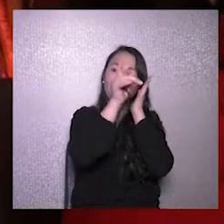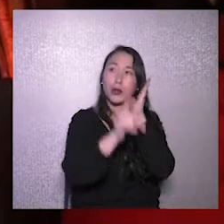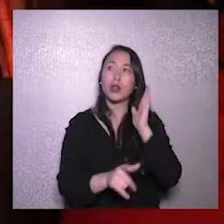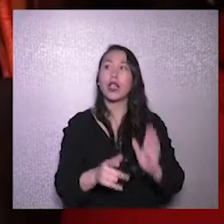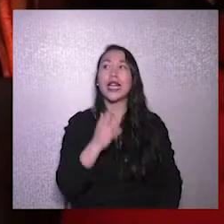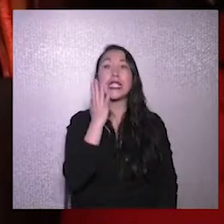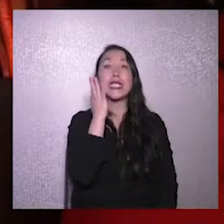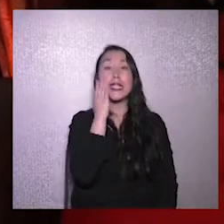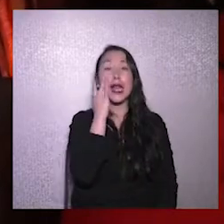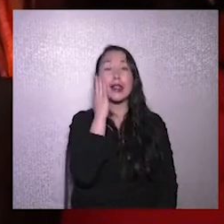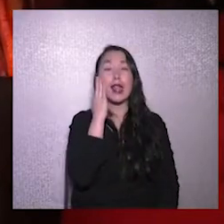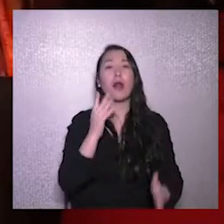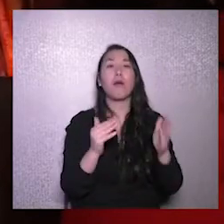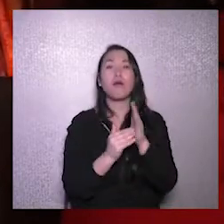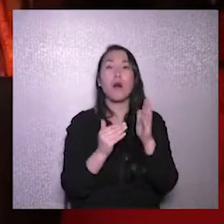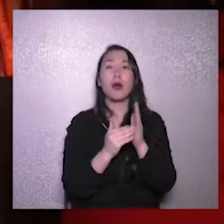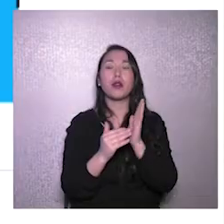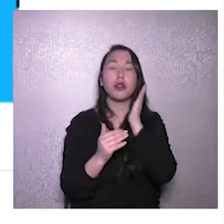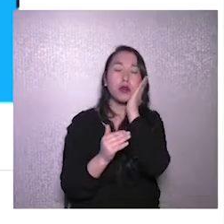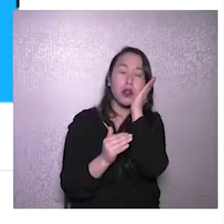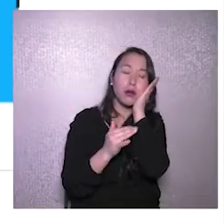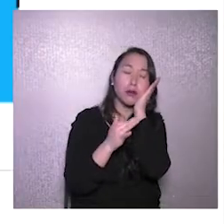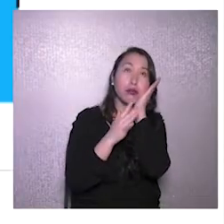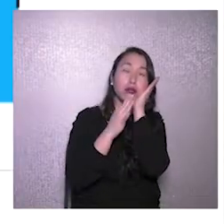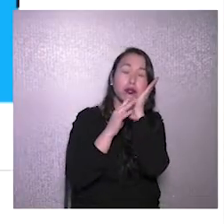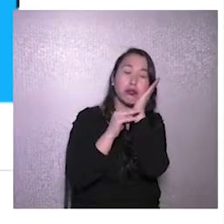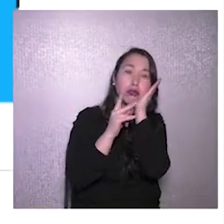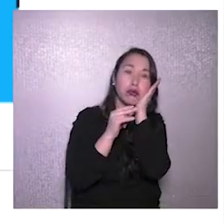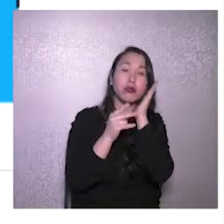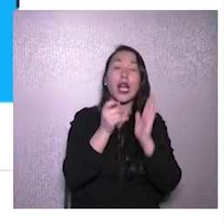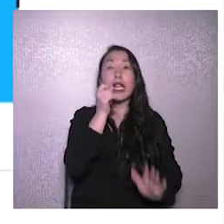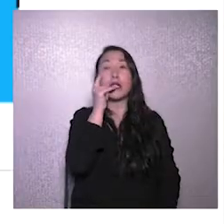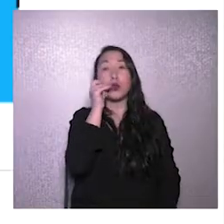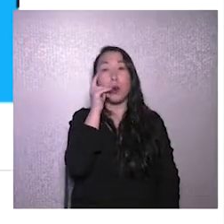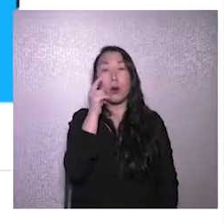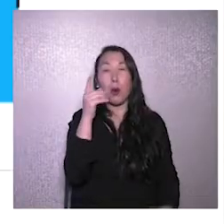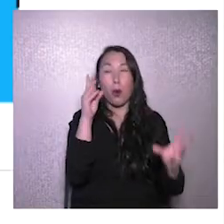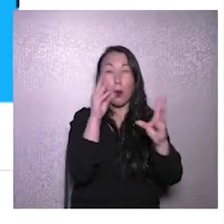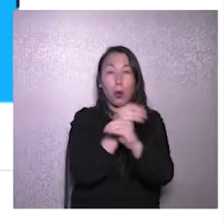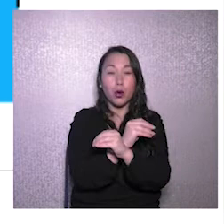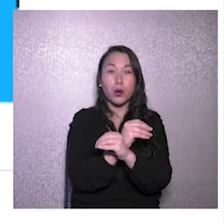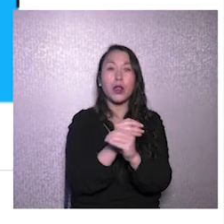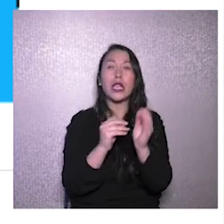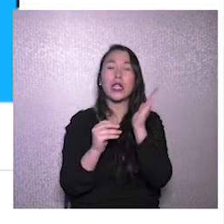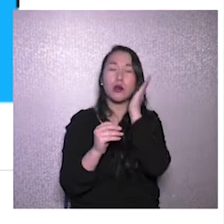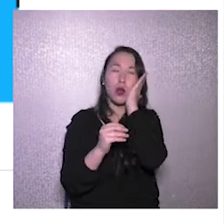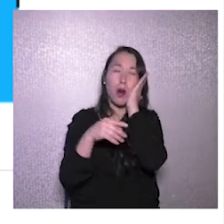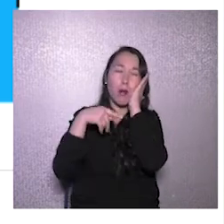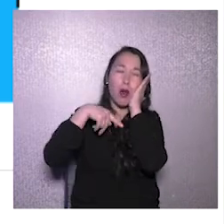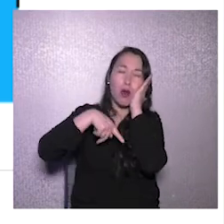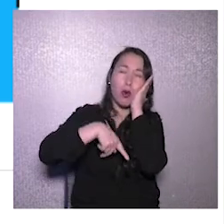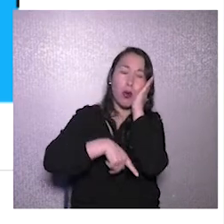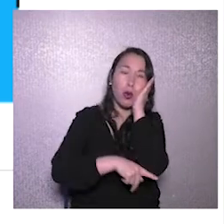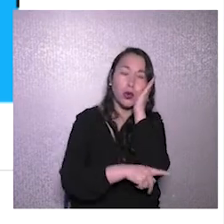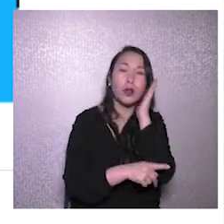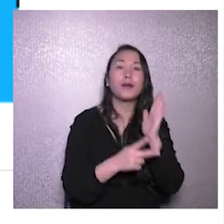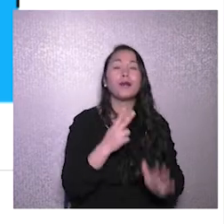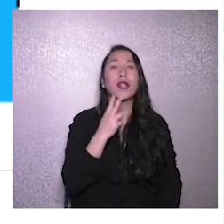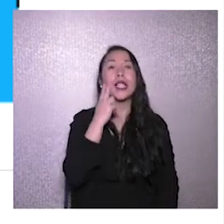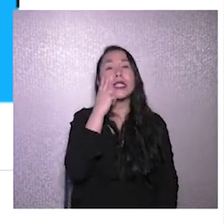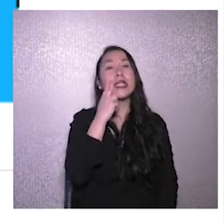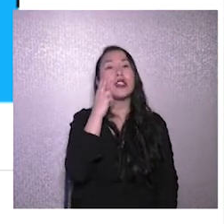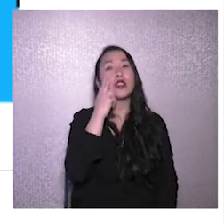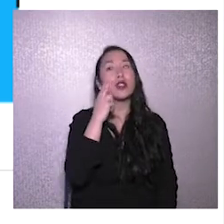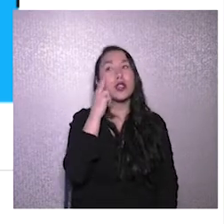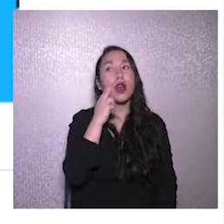son los momentos de sueño superficial, el azul oscuro son los momentos de sueño profundo, y el rosado son